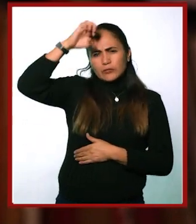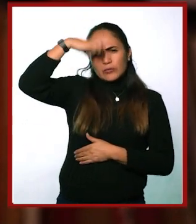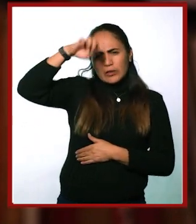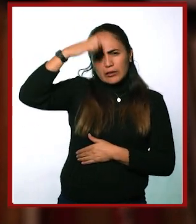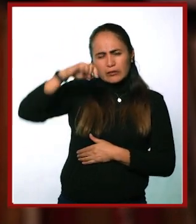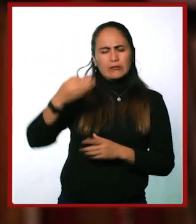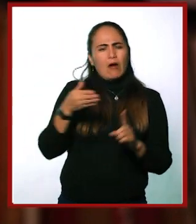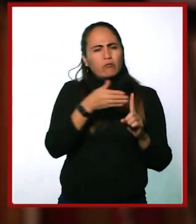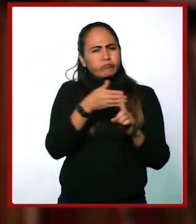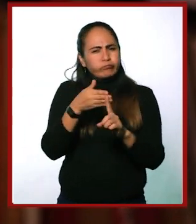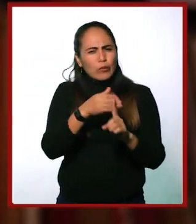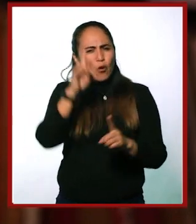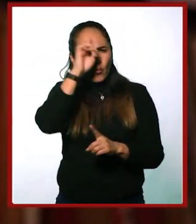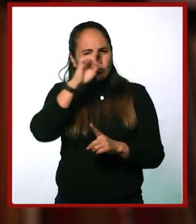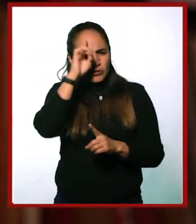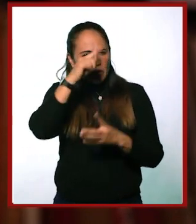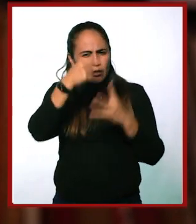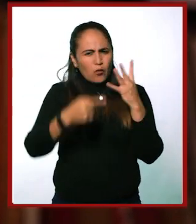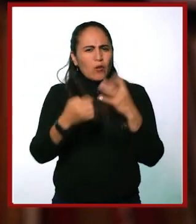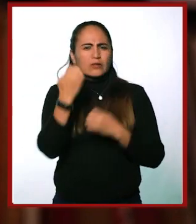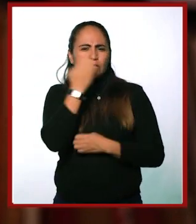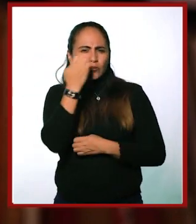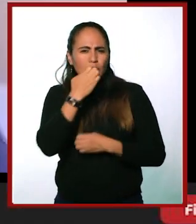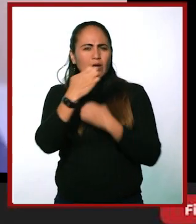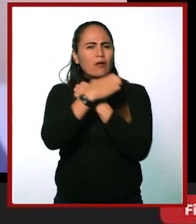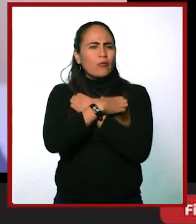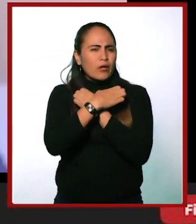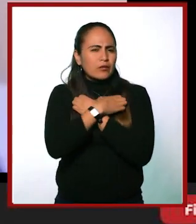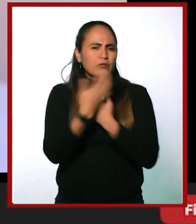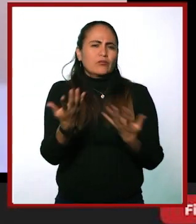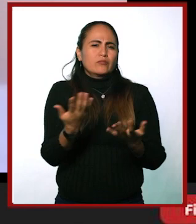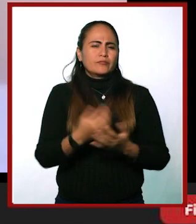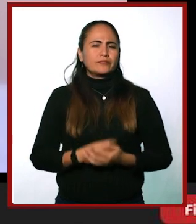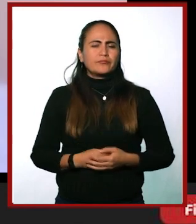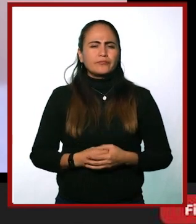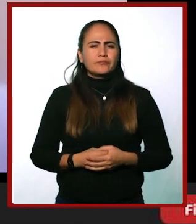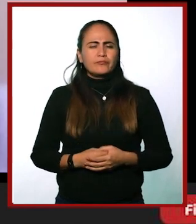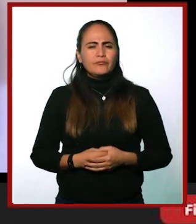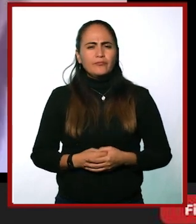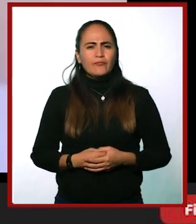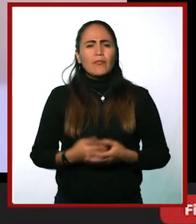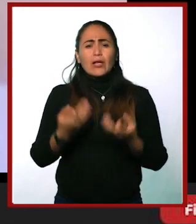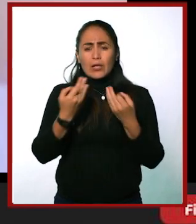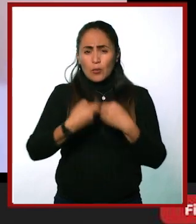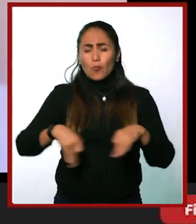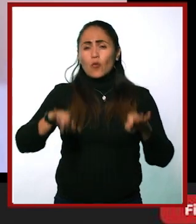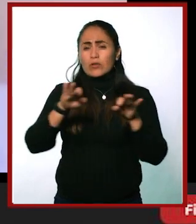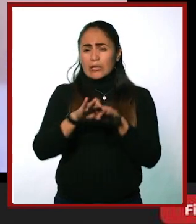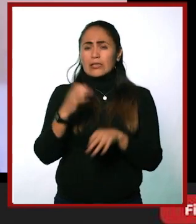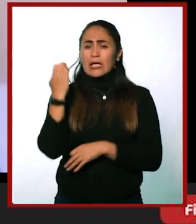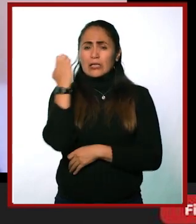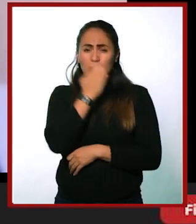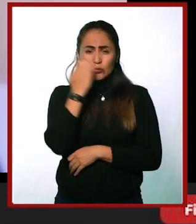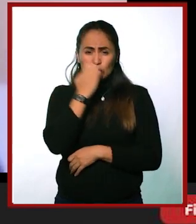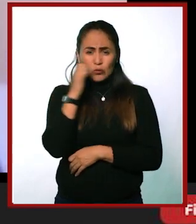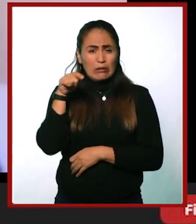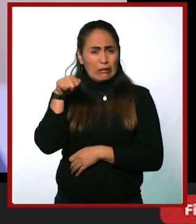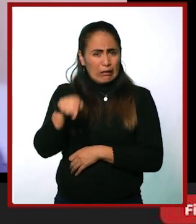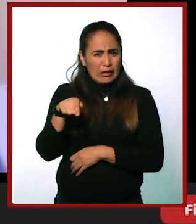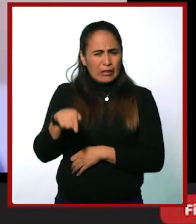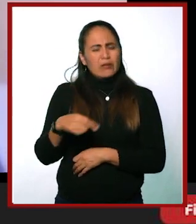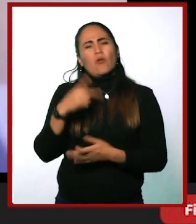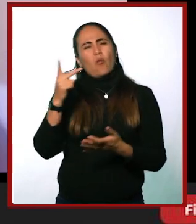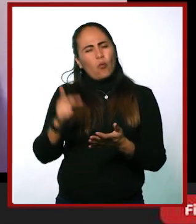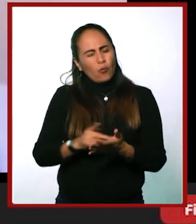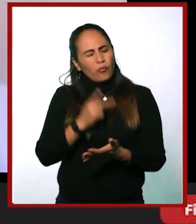podrían orientarnos a pensar la escuela y la educación? Sí, bueno, yo creo que es fundamental. Hoy la escuela tiene que,